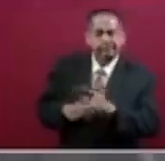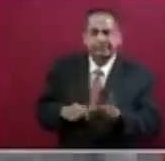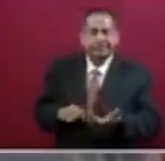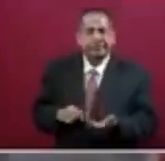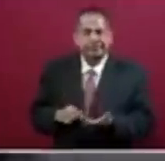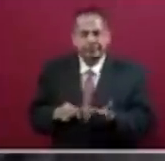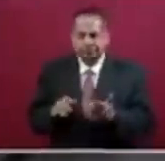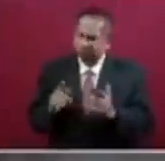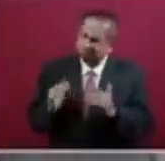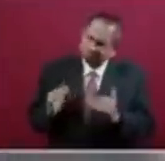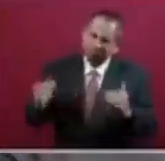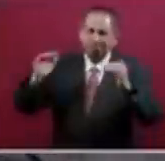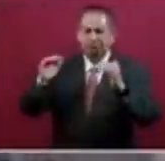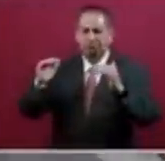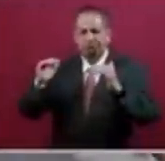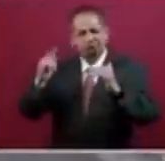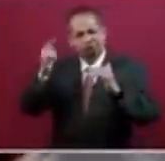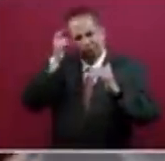arriba.